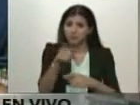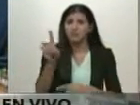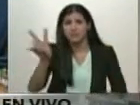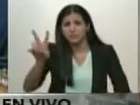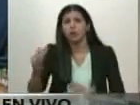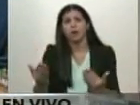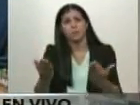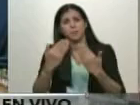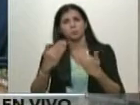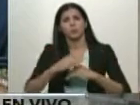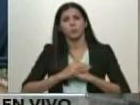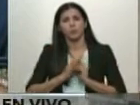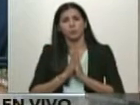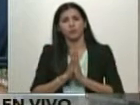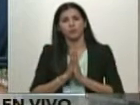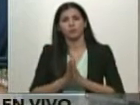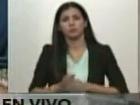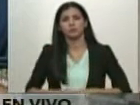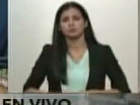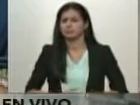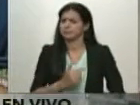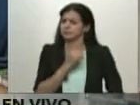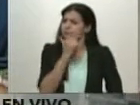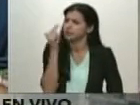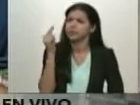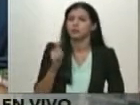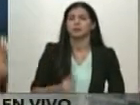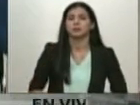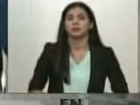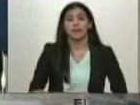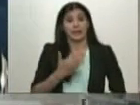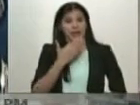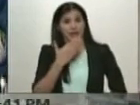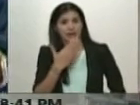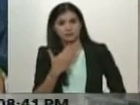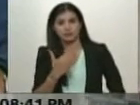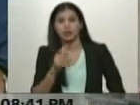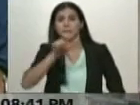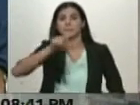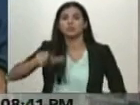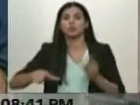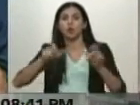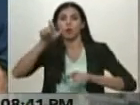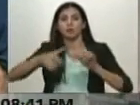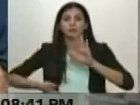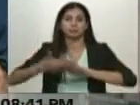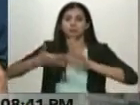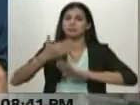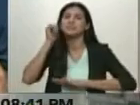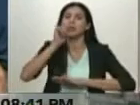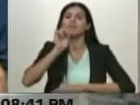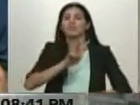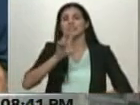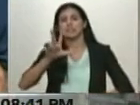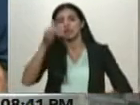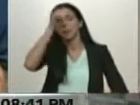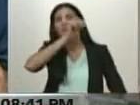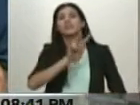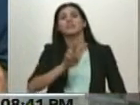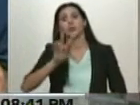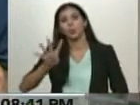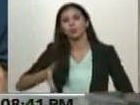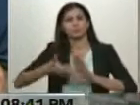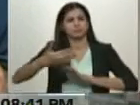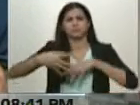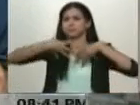esta vulgaridad. Quiero agradecer las movilizaciones que se dieron el sábado 23 en todo el país, el domingo 24.